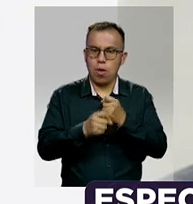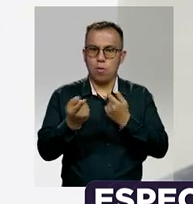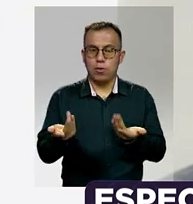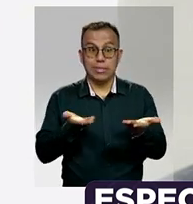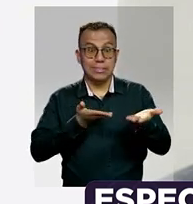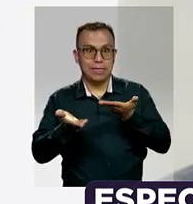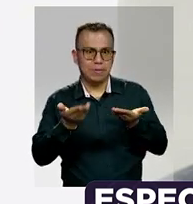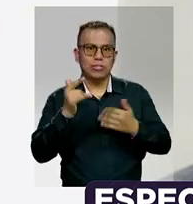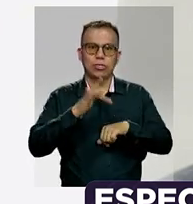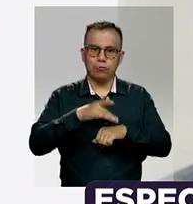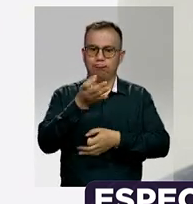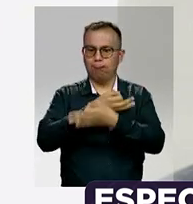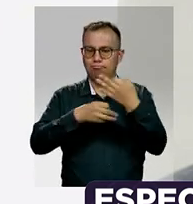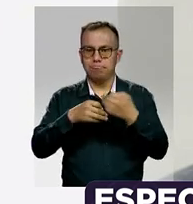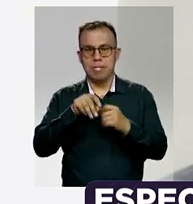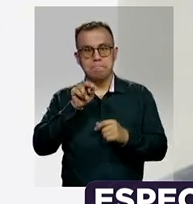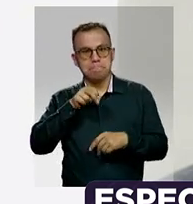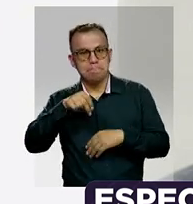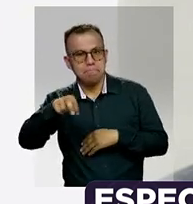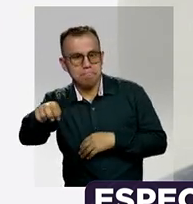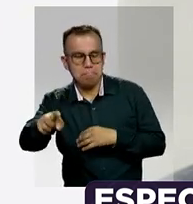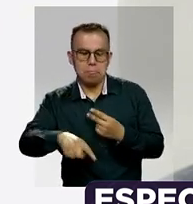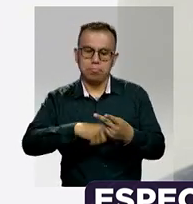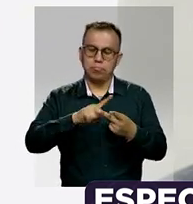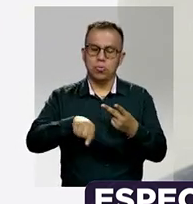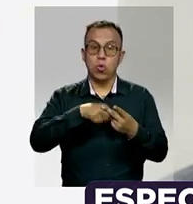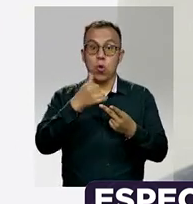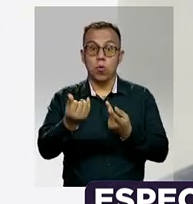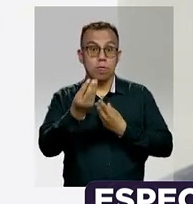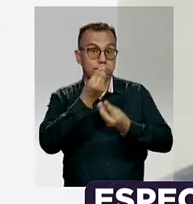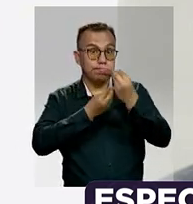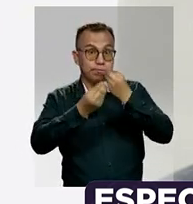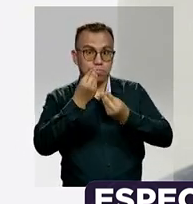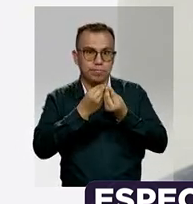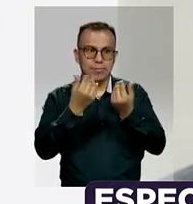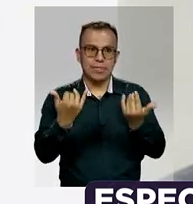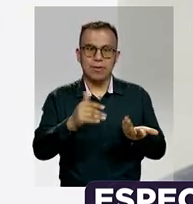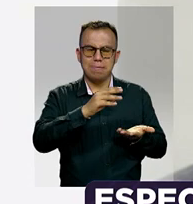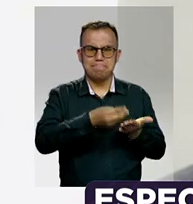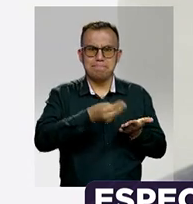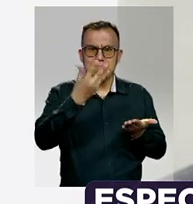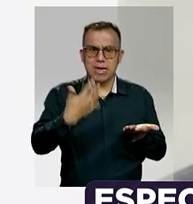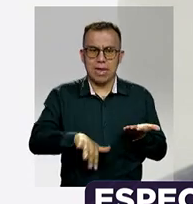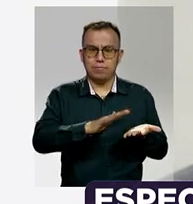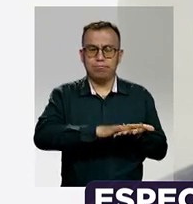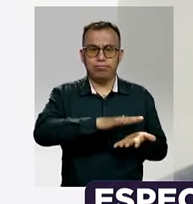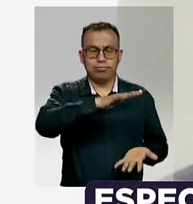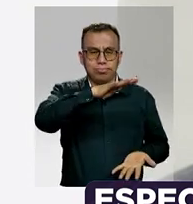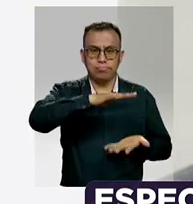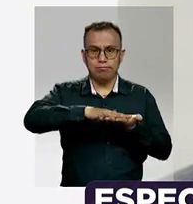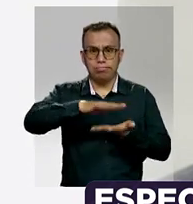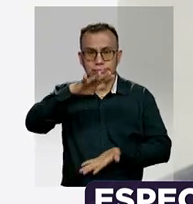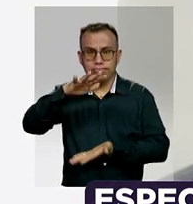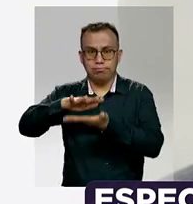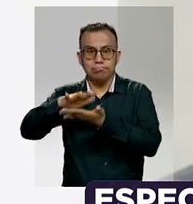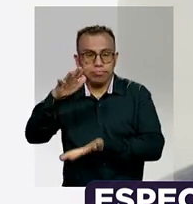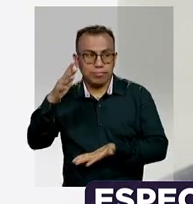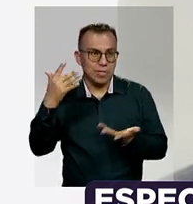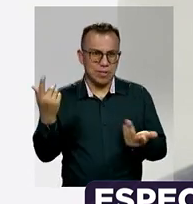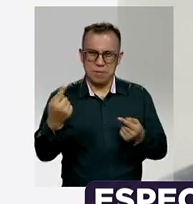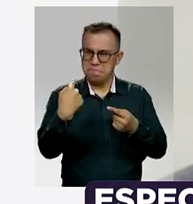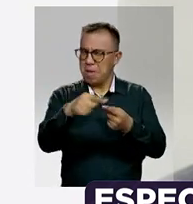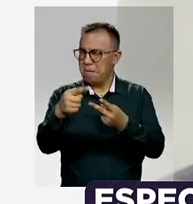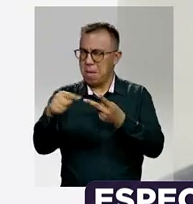les toca caminar. Hoy no están llegando los alimentos y se están encareciendo todos los bienes, alimentos,